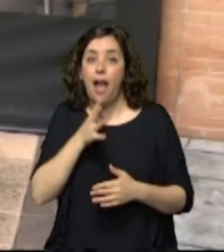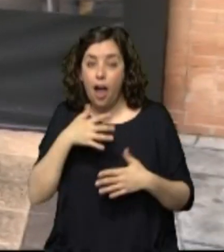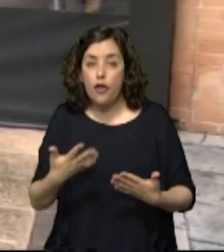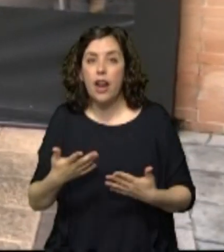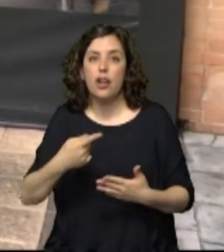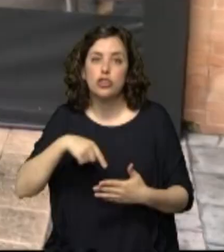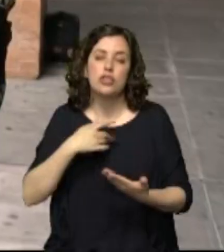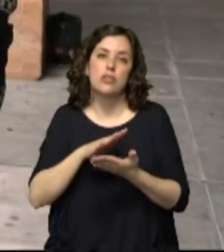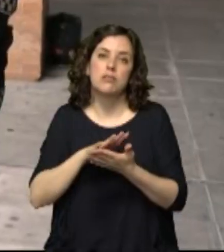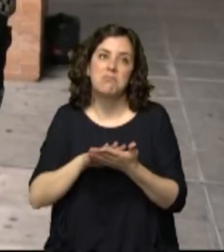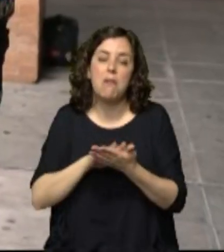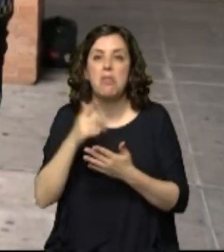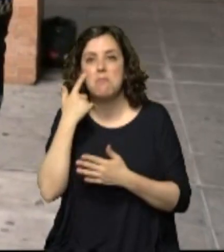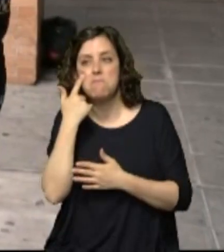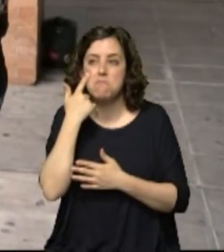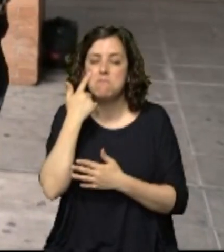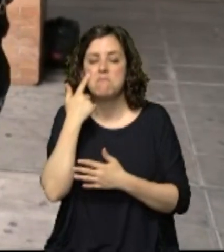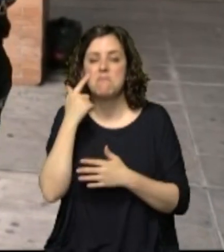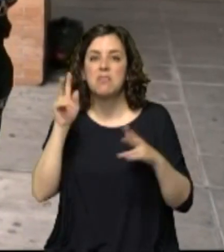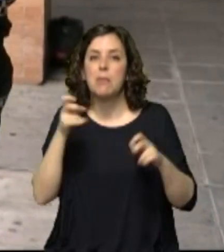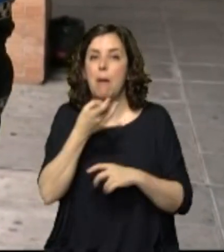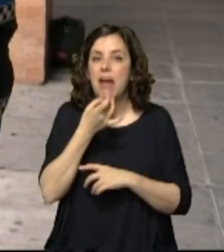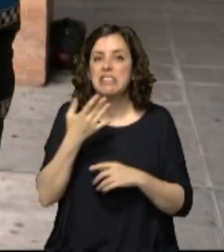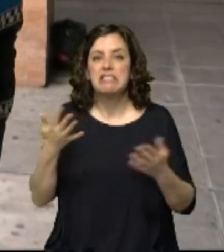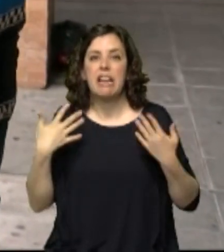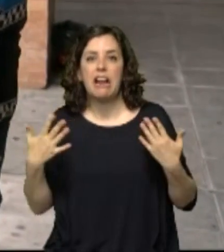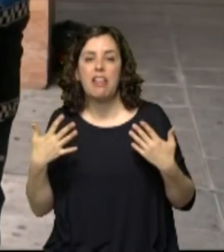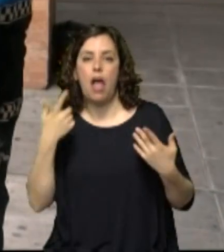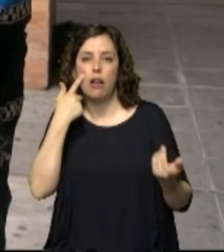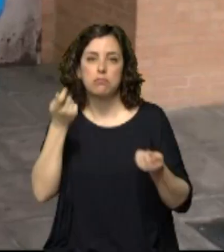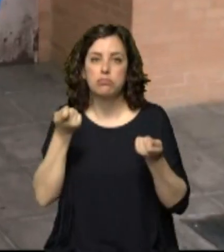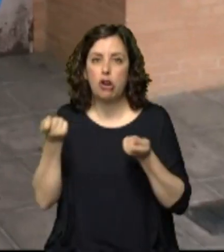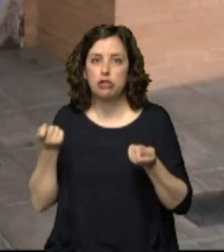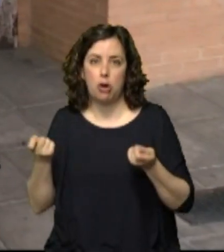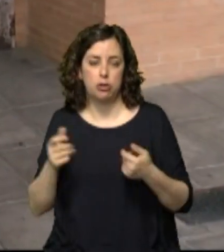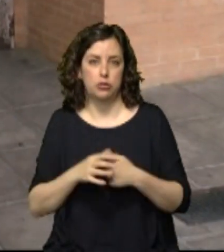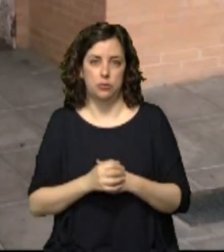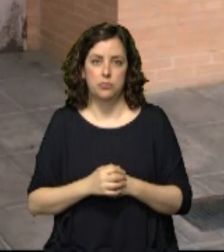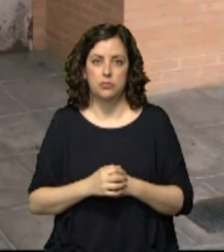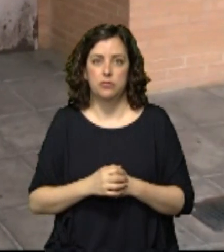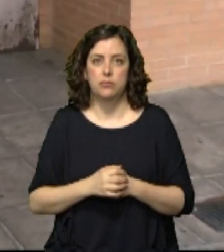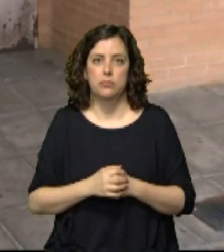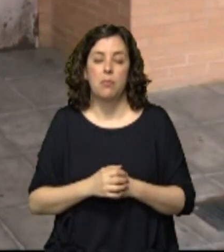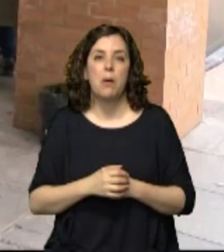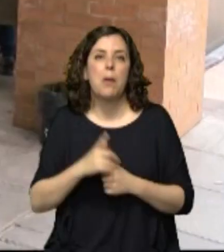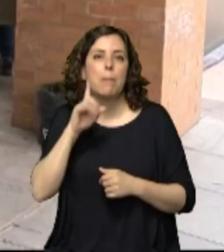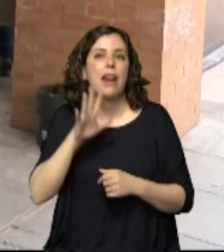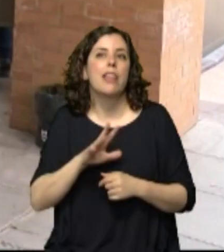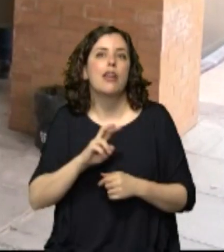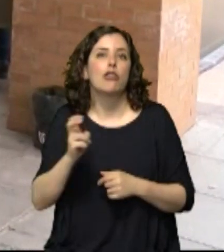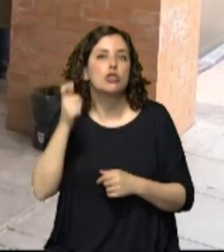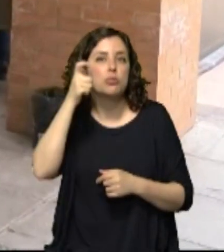terrazas de los bares, controlándolo, no se ha desmadrado como ha podido parecer que ha sucedido en alguna otra